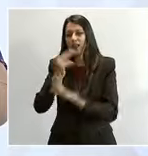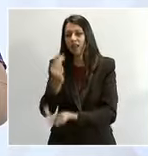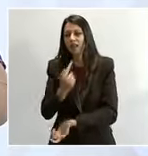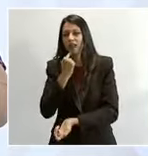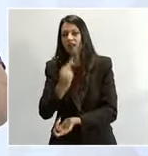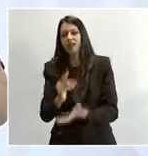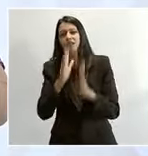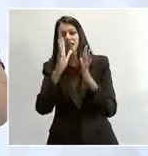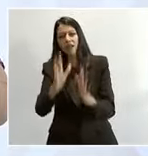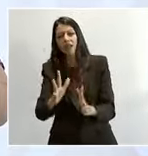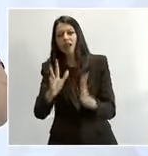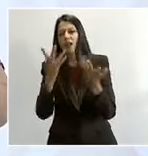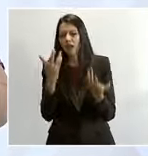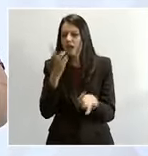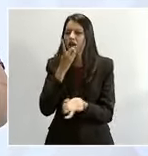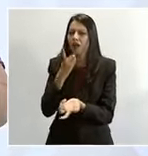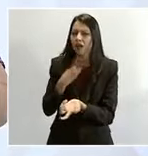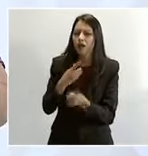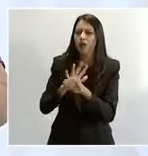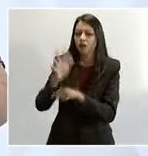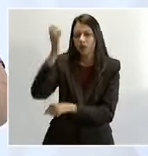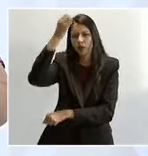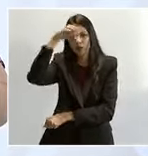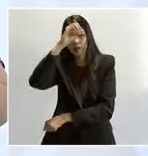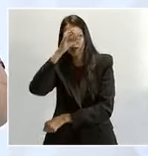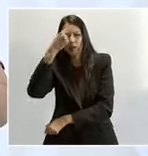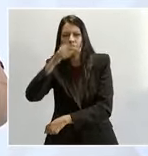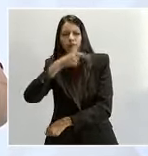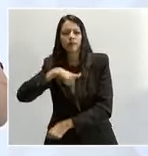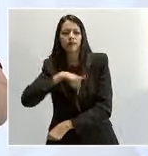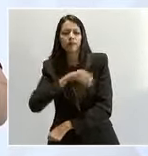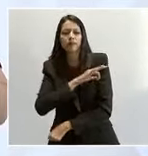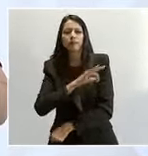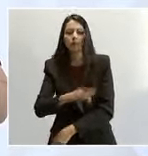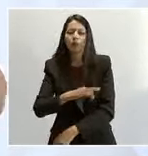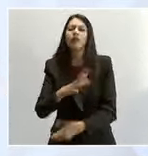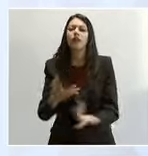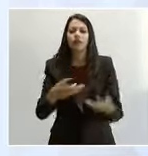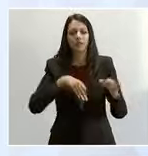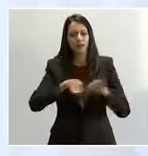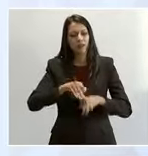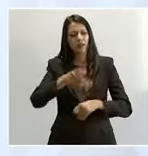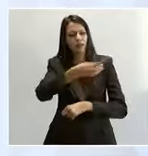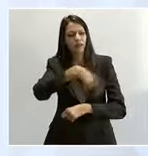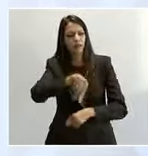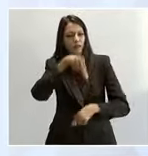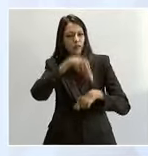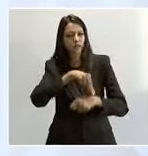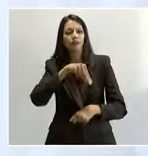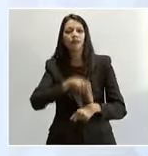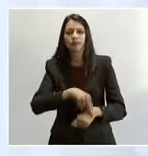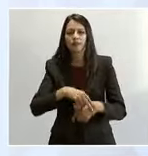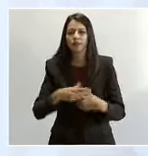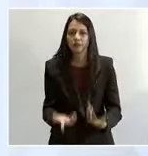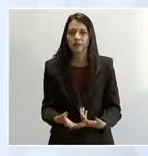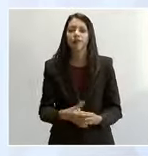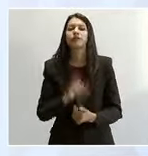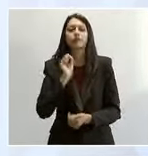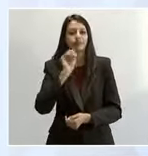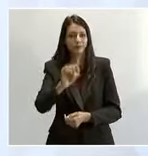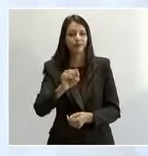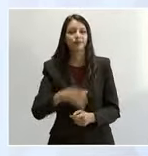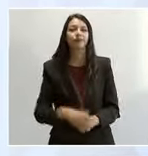ya nos dieron la opinión para que podamos ejercer pues puedan ejercer ustedes como médicos Sí